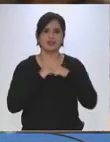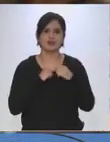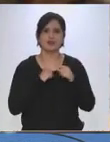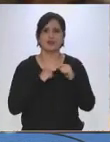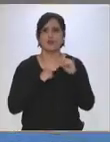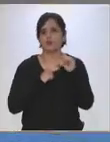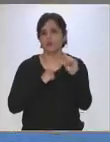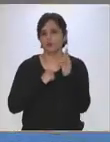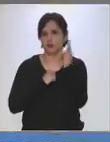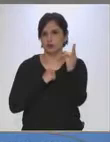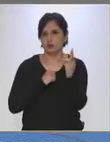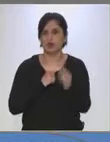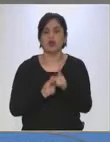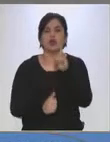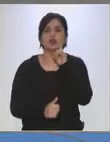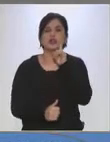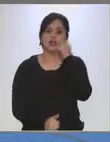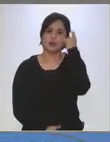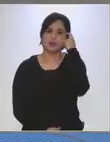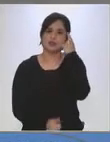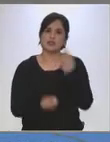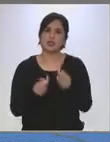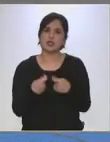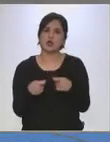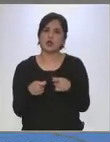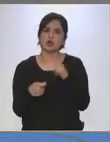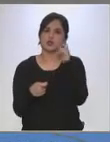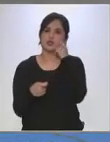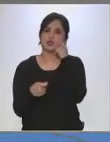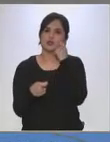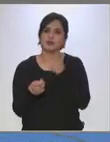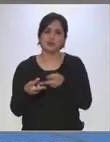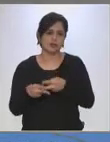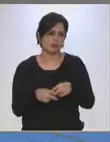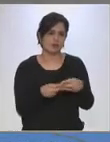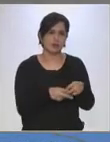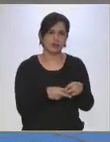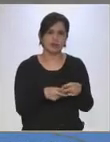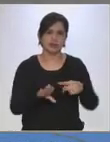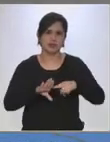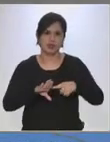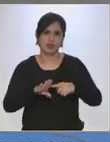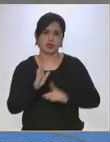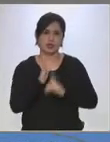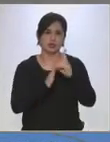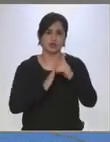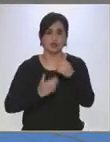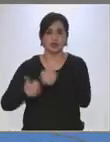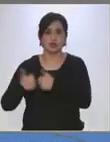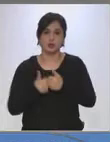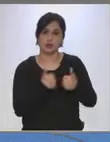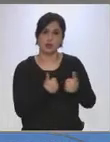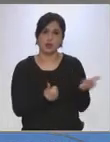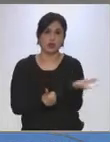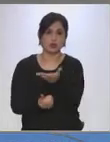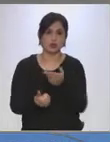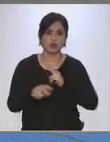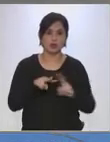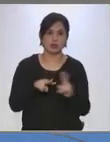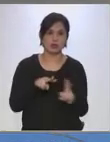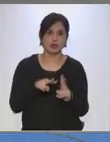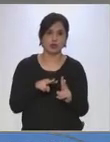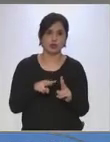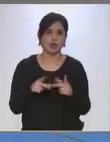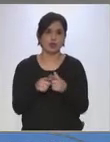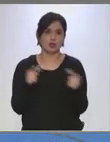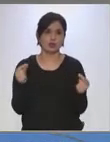debemos tener presente el mayor costo que implican los elementos técnicos para poder desarrollar competitivamente como ustedes lo han hecho en